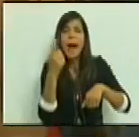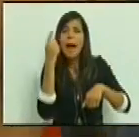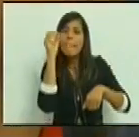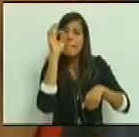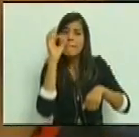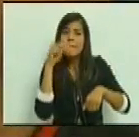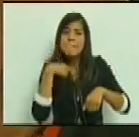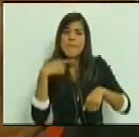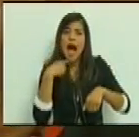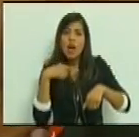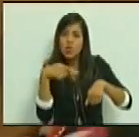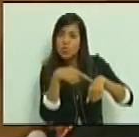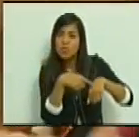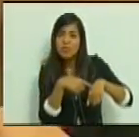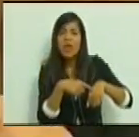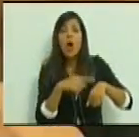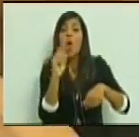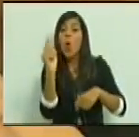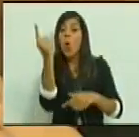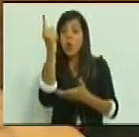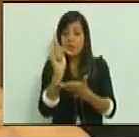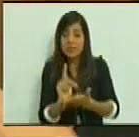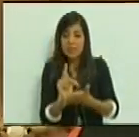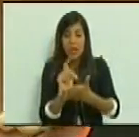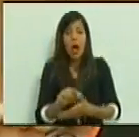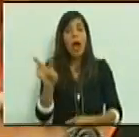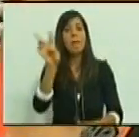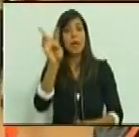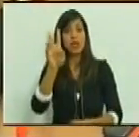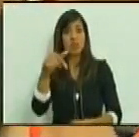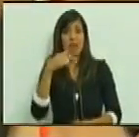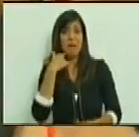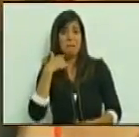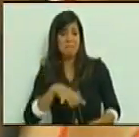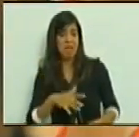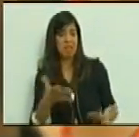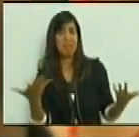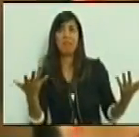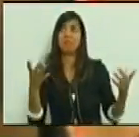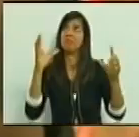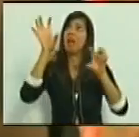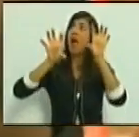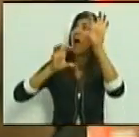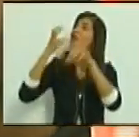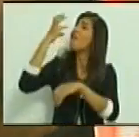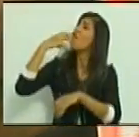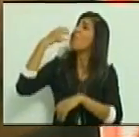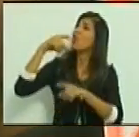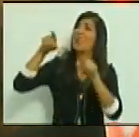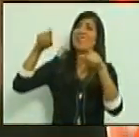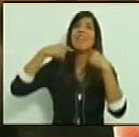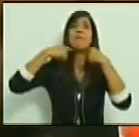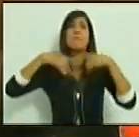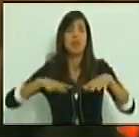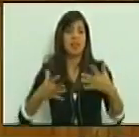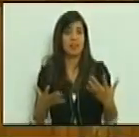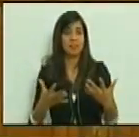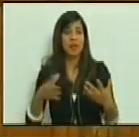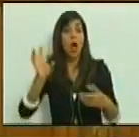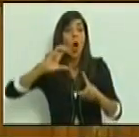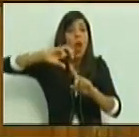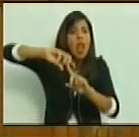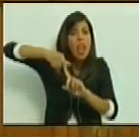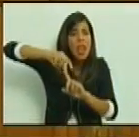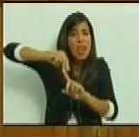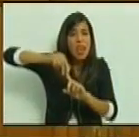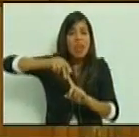una libra. Y aquí se pierde, aquí se bota, es silvestre. El limón, el